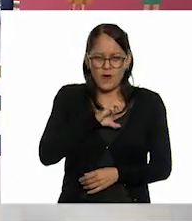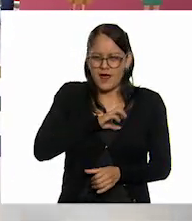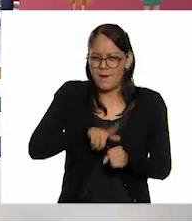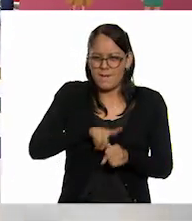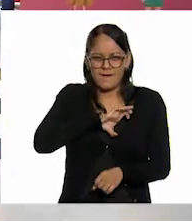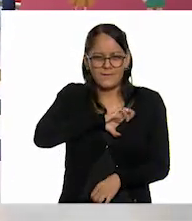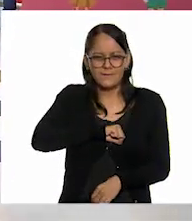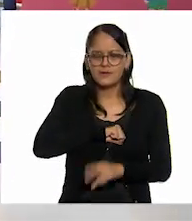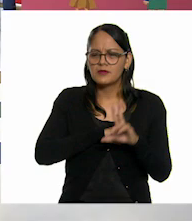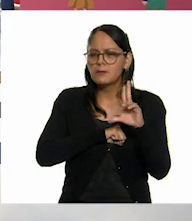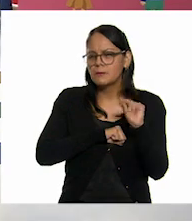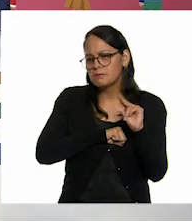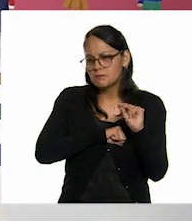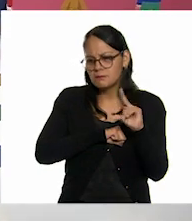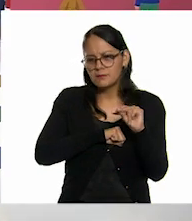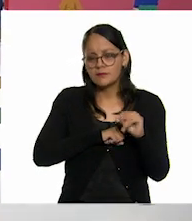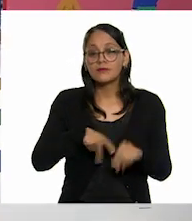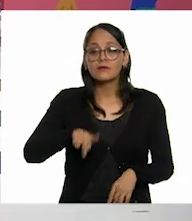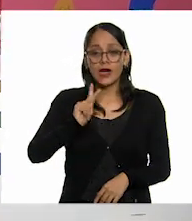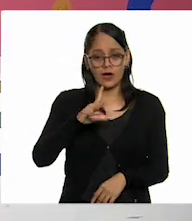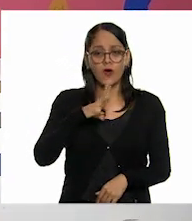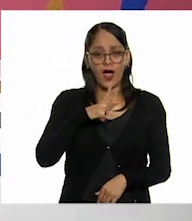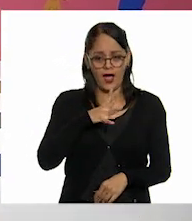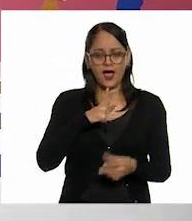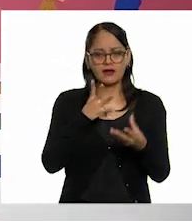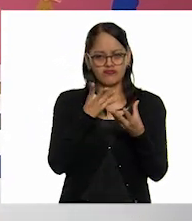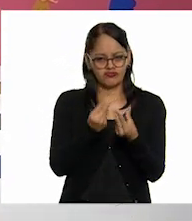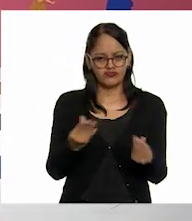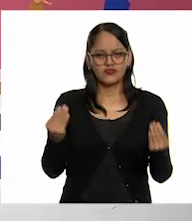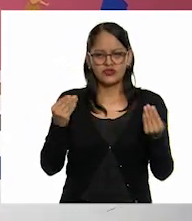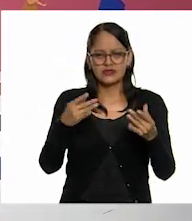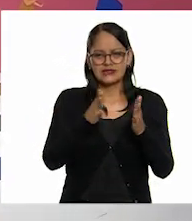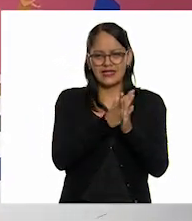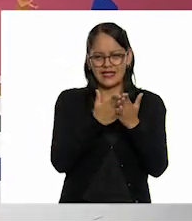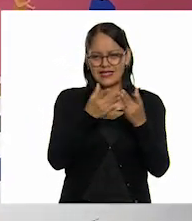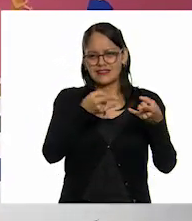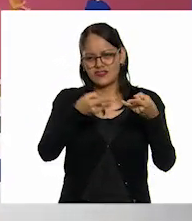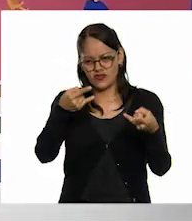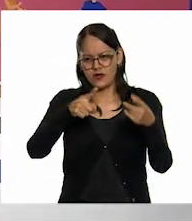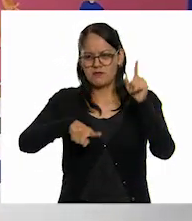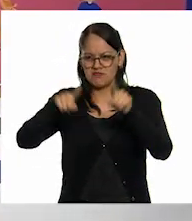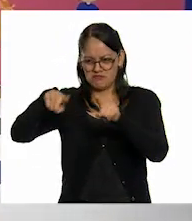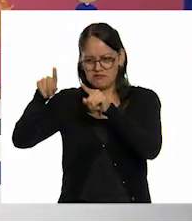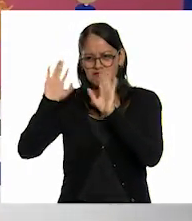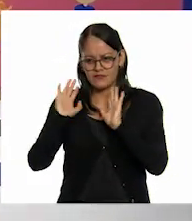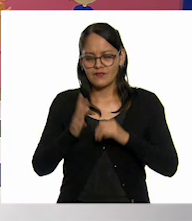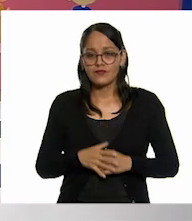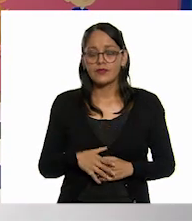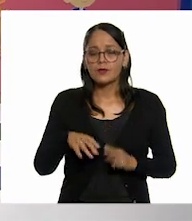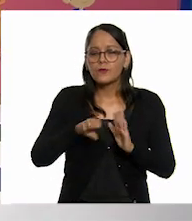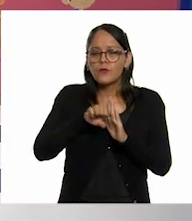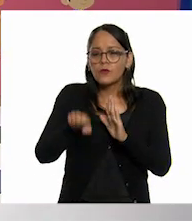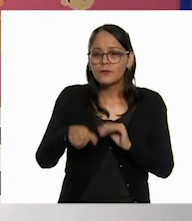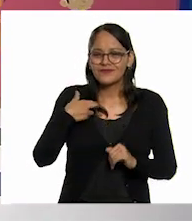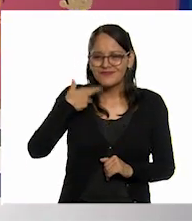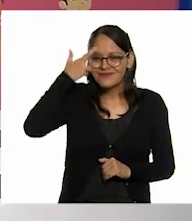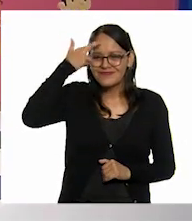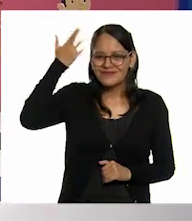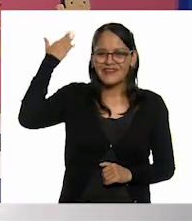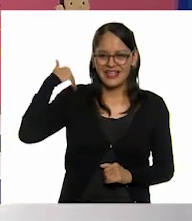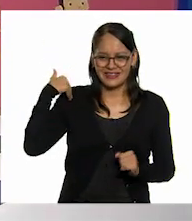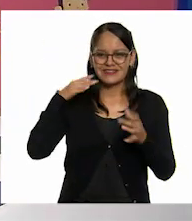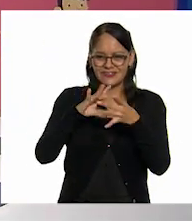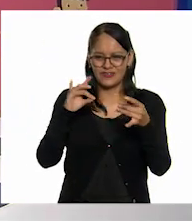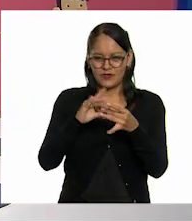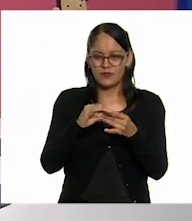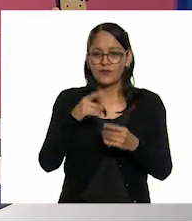especial, porque además hay muchos géneros, ¿no? En los cuentos, por ejemplo, ya les había comentado que me